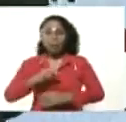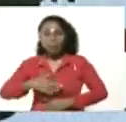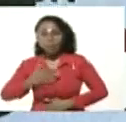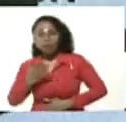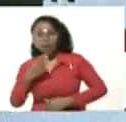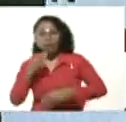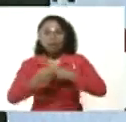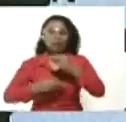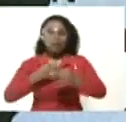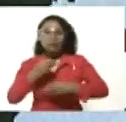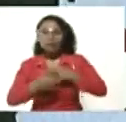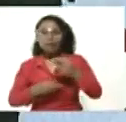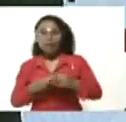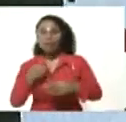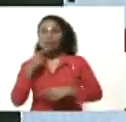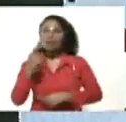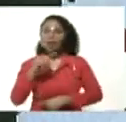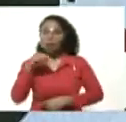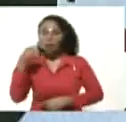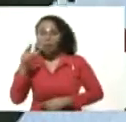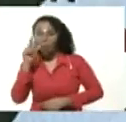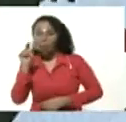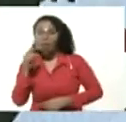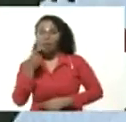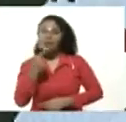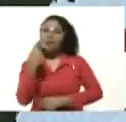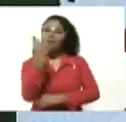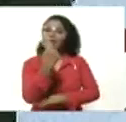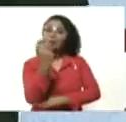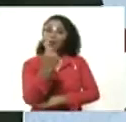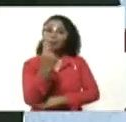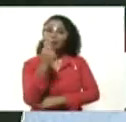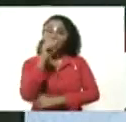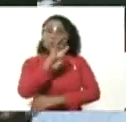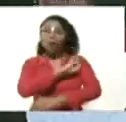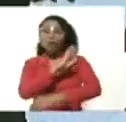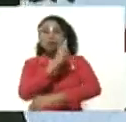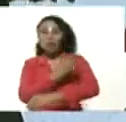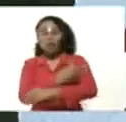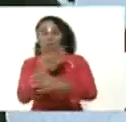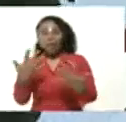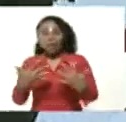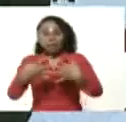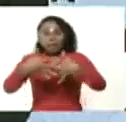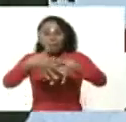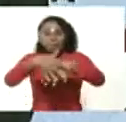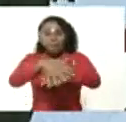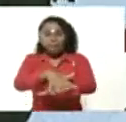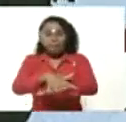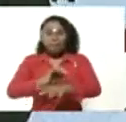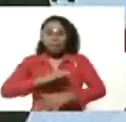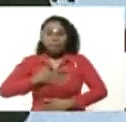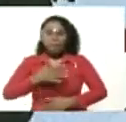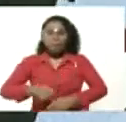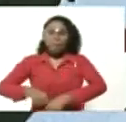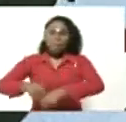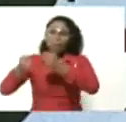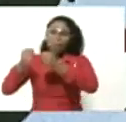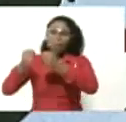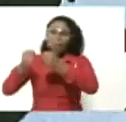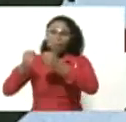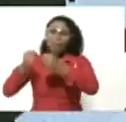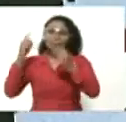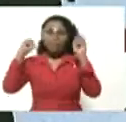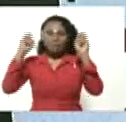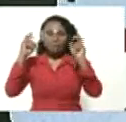posibilidad. Y decía Ricardo Patiño que solamente una fuerza integracionista podría romper el cerco